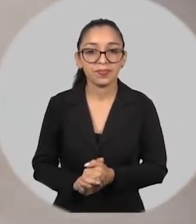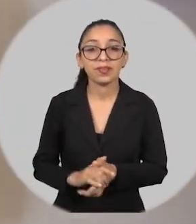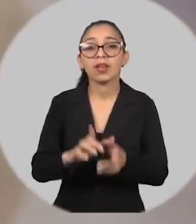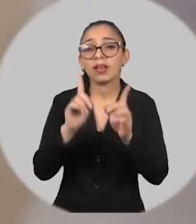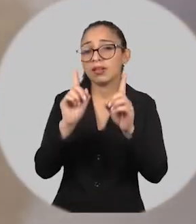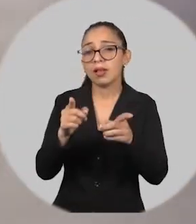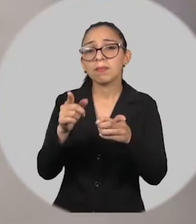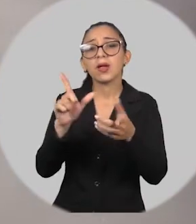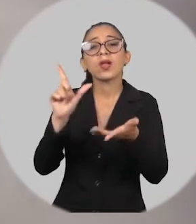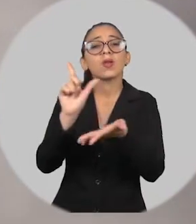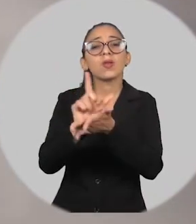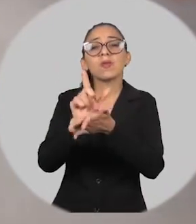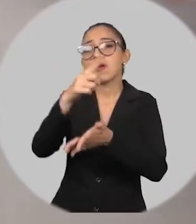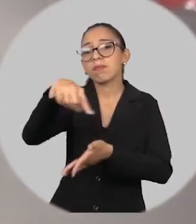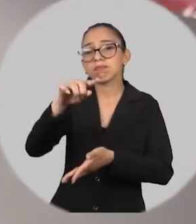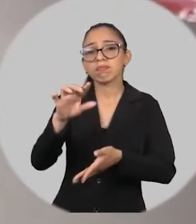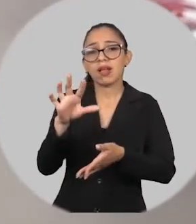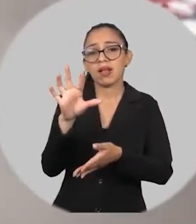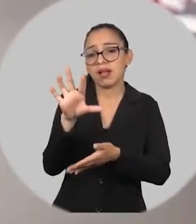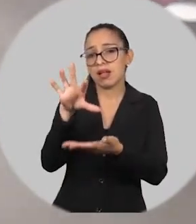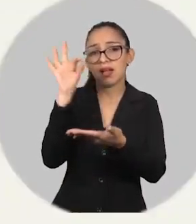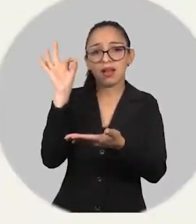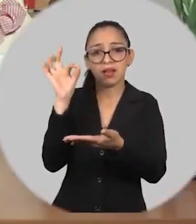otro lugar también.